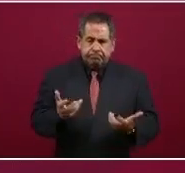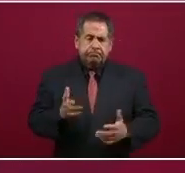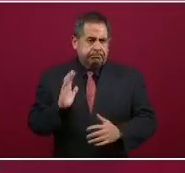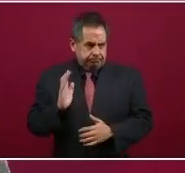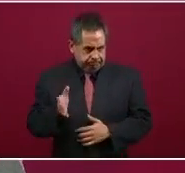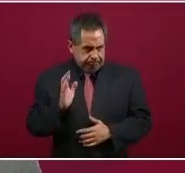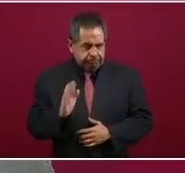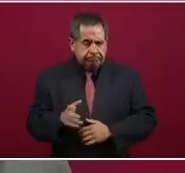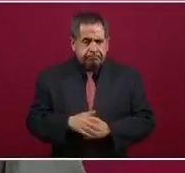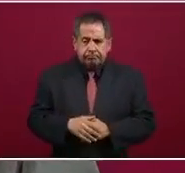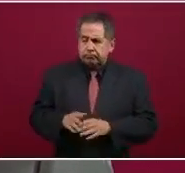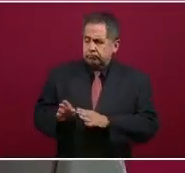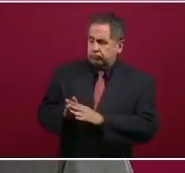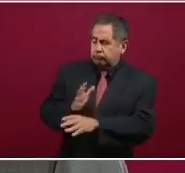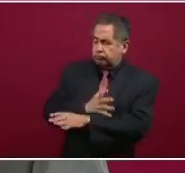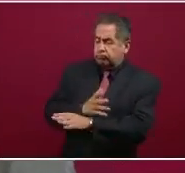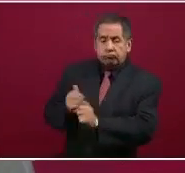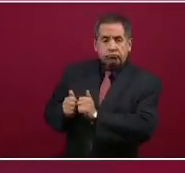para acompañar